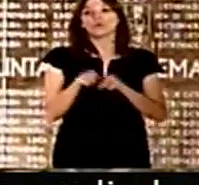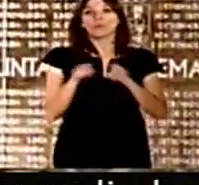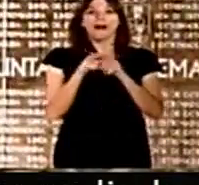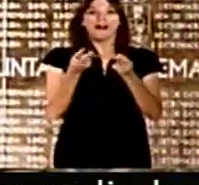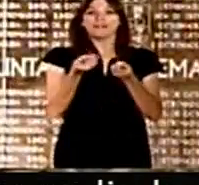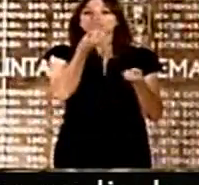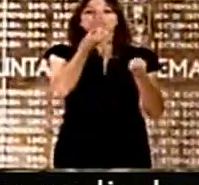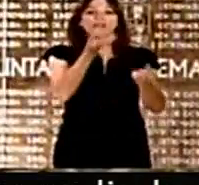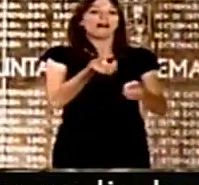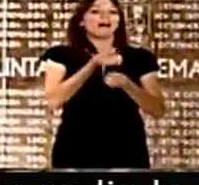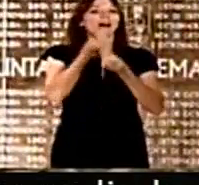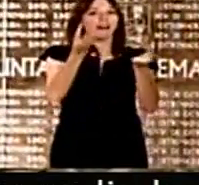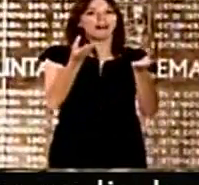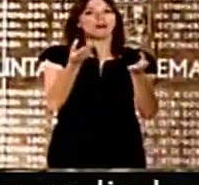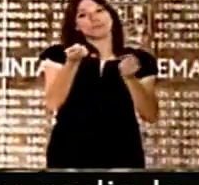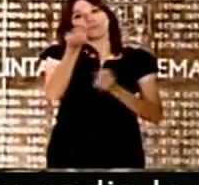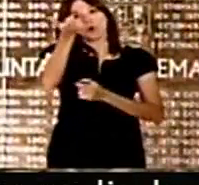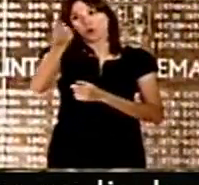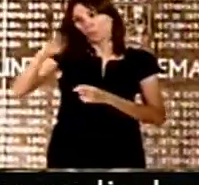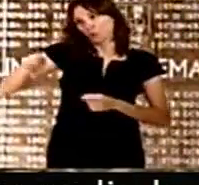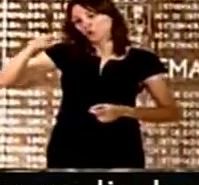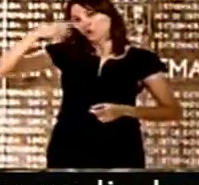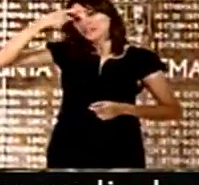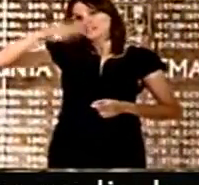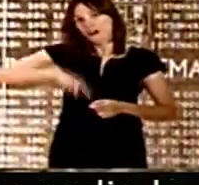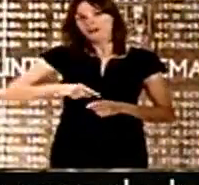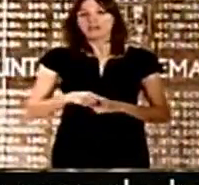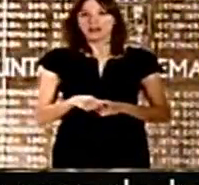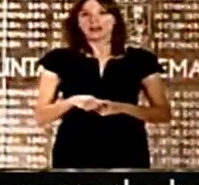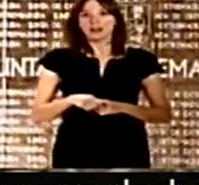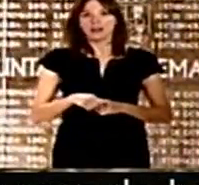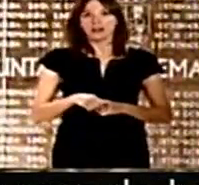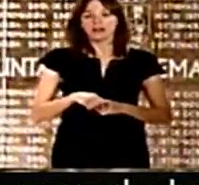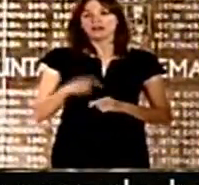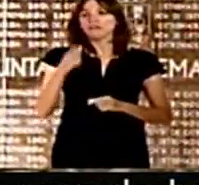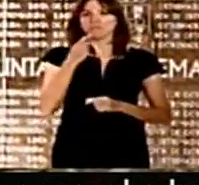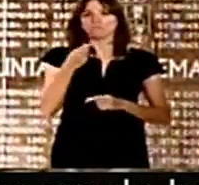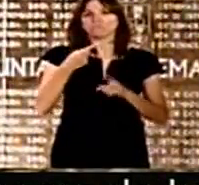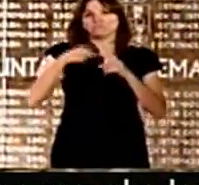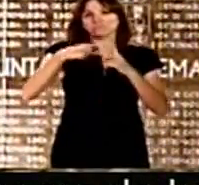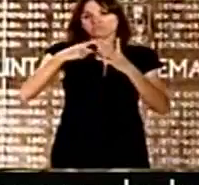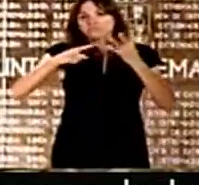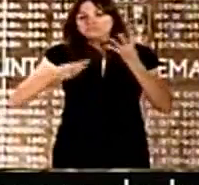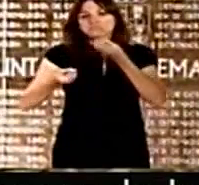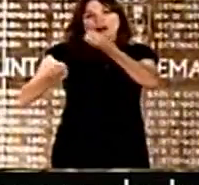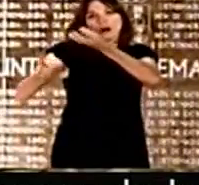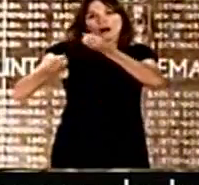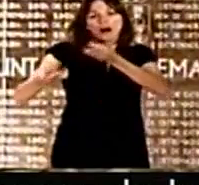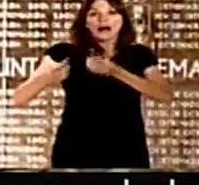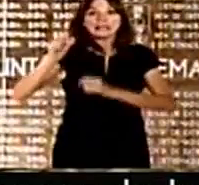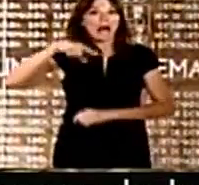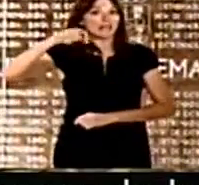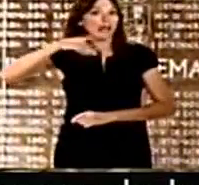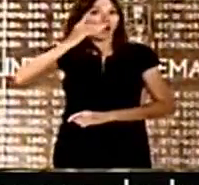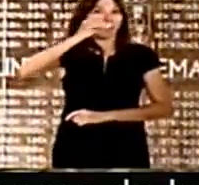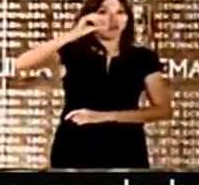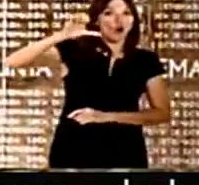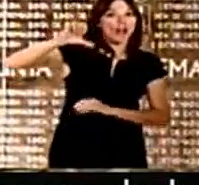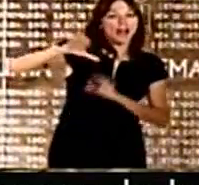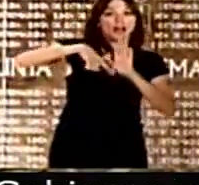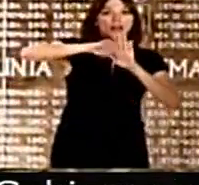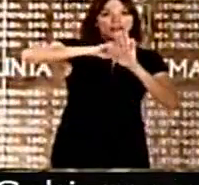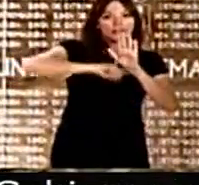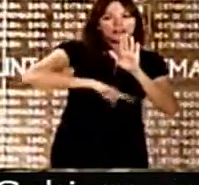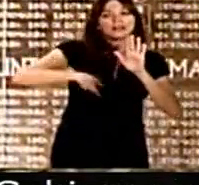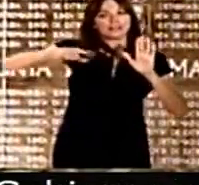llegar. Ustedes conocen y manejan la información del Consejo de Gobierno muy bien, y lo que sale en los dos es cada día y lo que hacemos las administraciones,